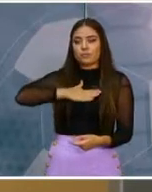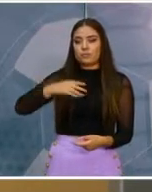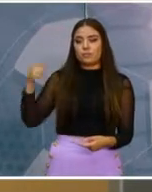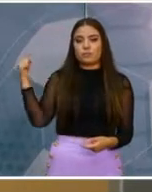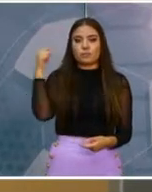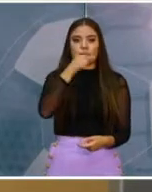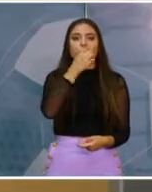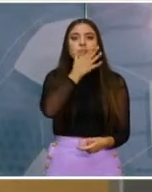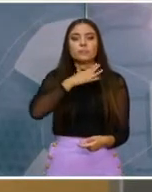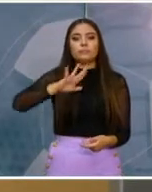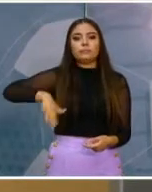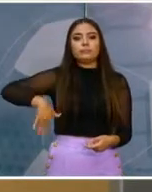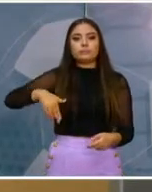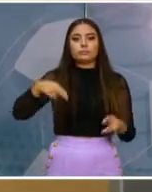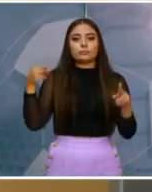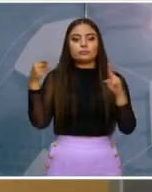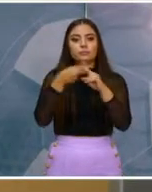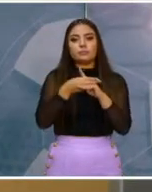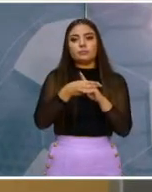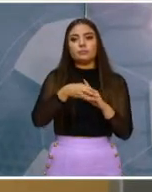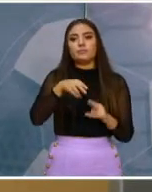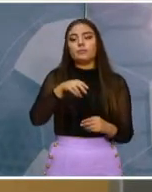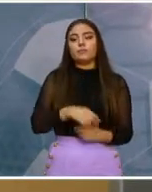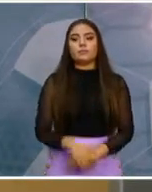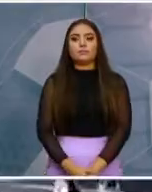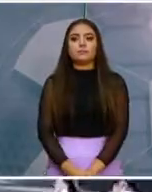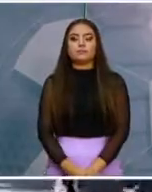Andrade en Pueblo Nuevo, Durango. Escuchen.